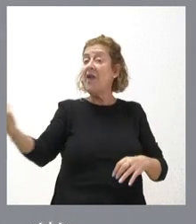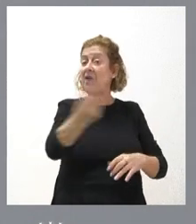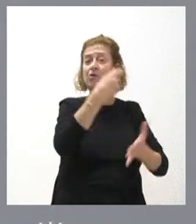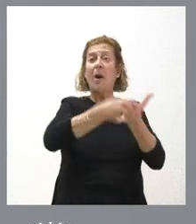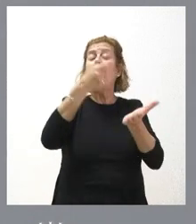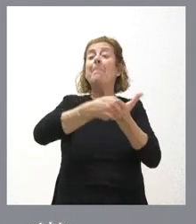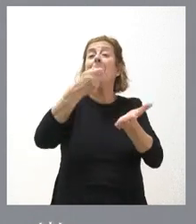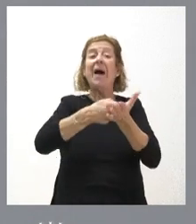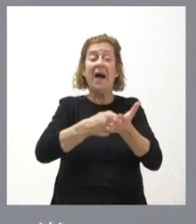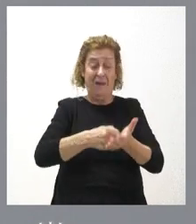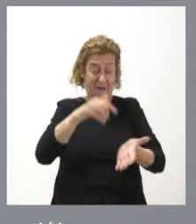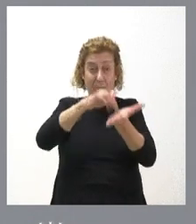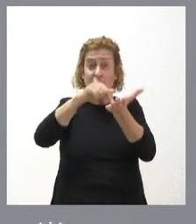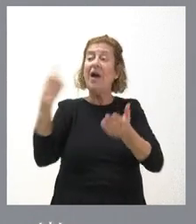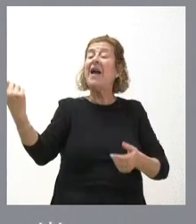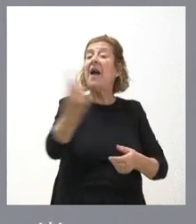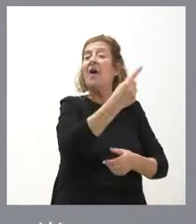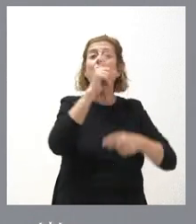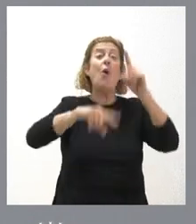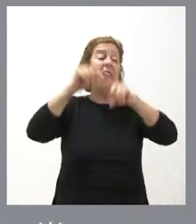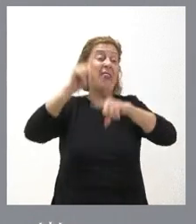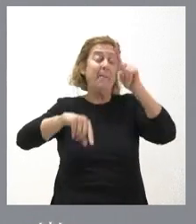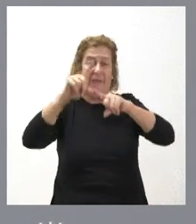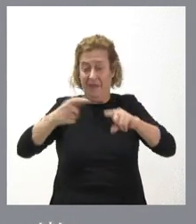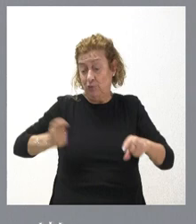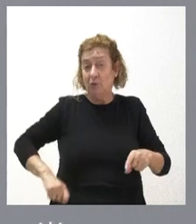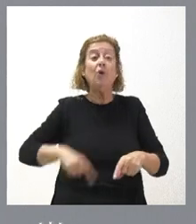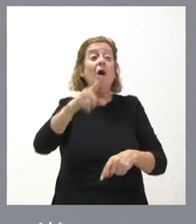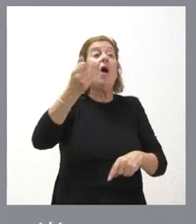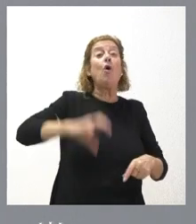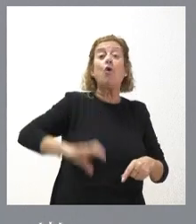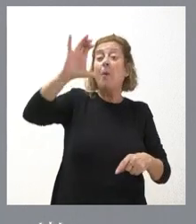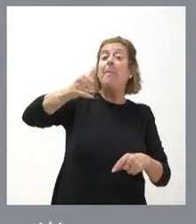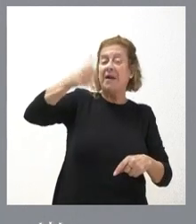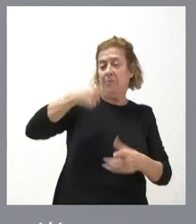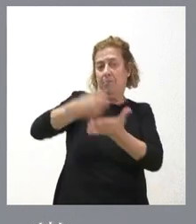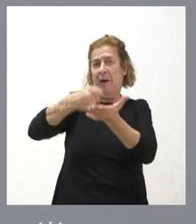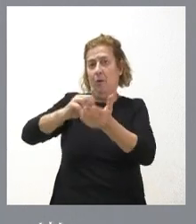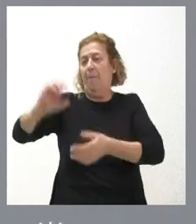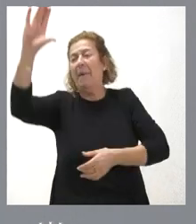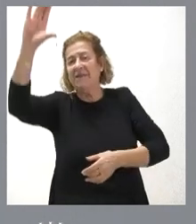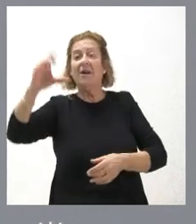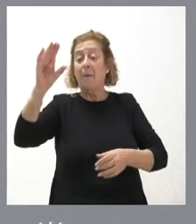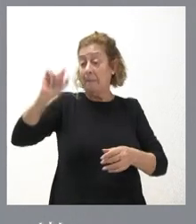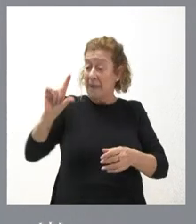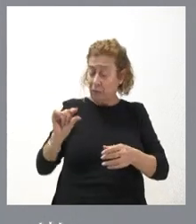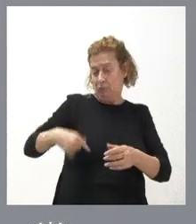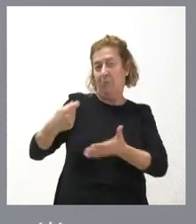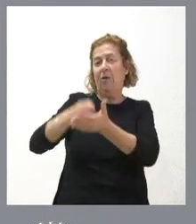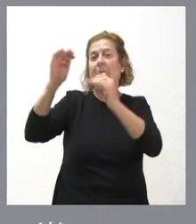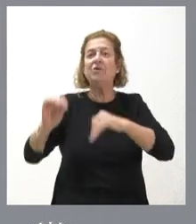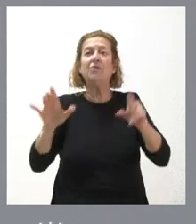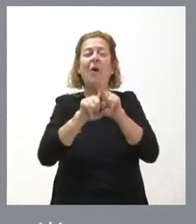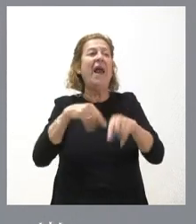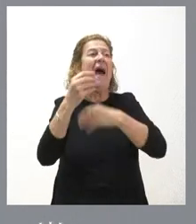su capacidad contributiva pagan más aquellos que más tienen y por tanto esta idea de que se hagan unas balanzas Fiscales